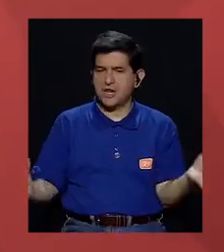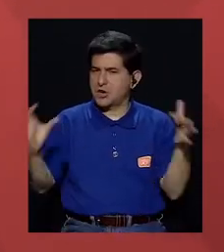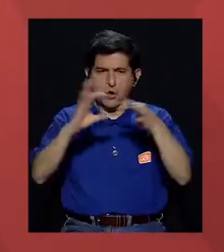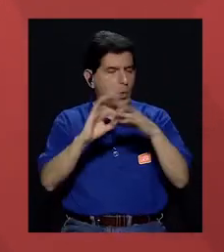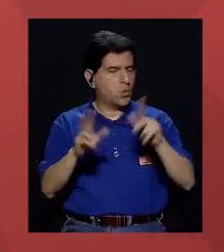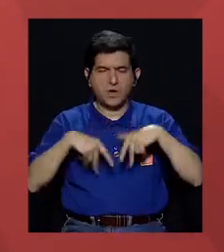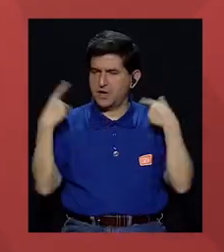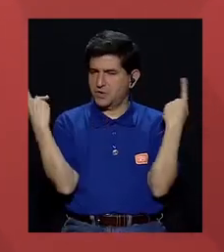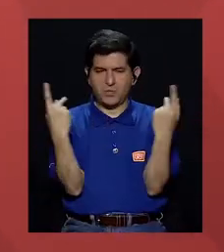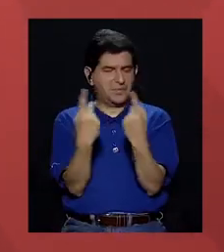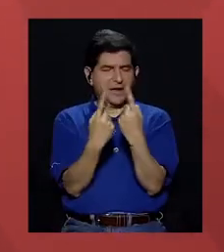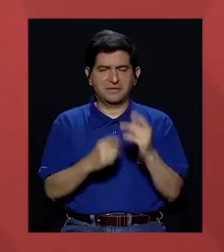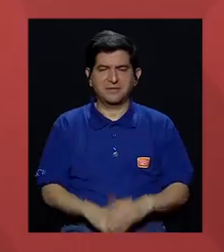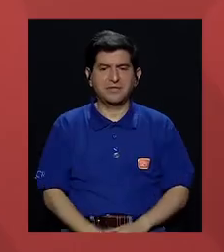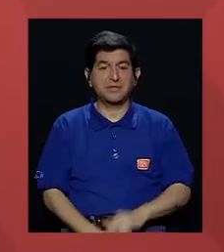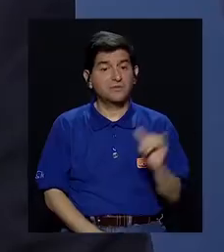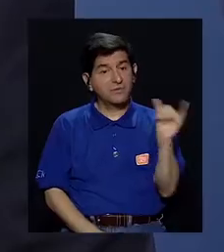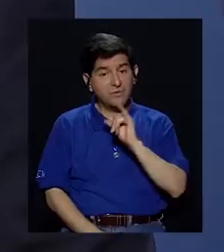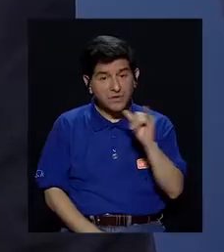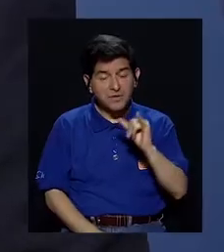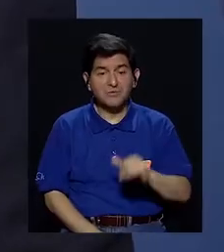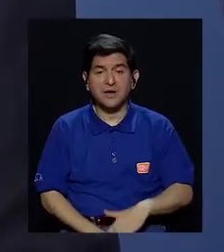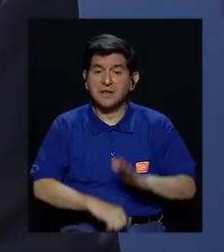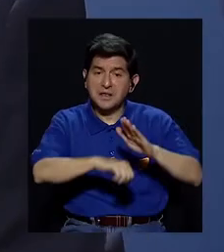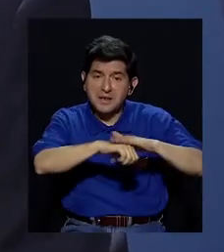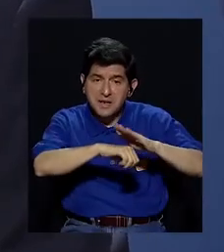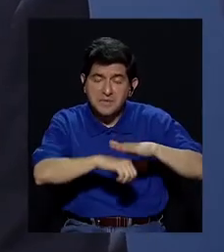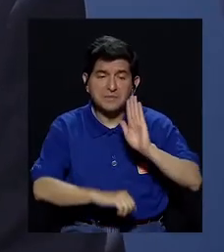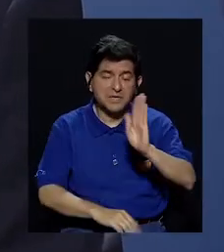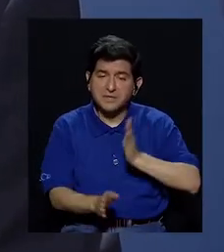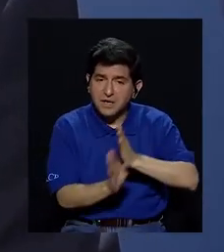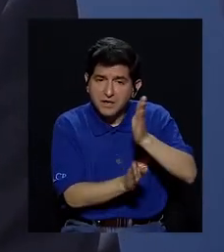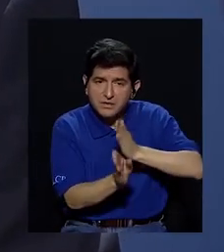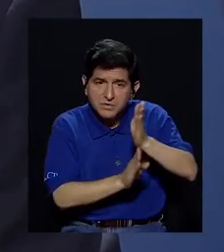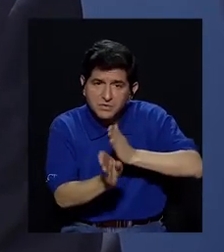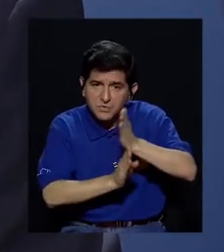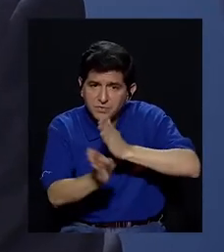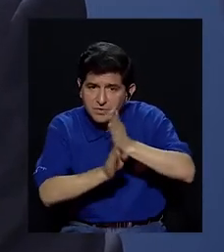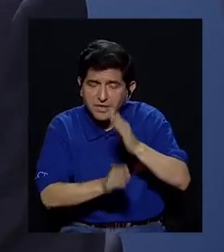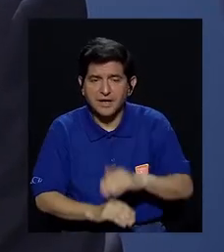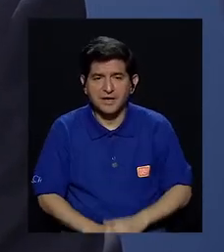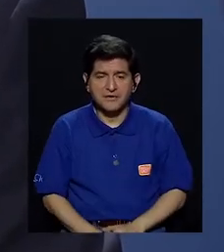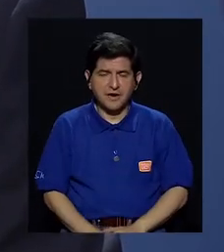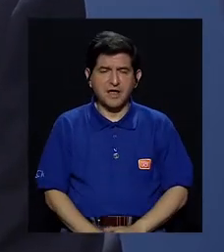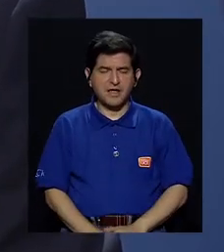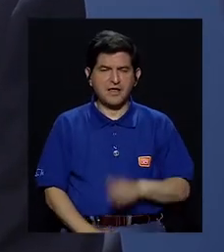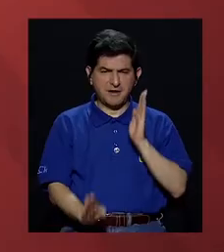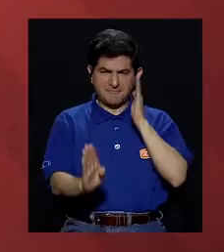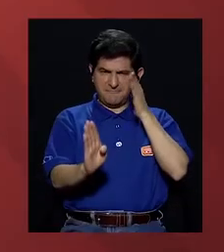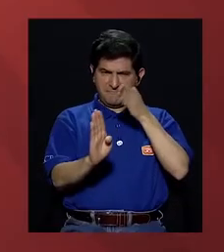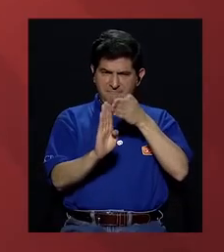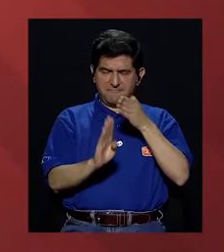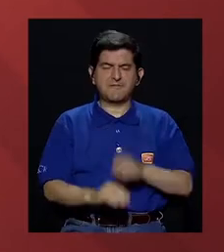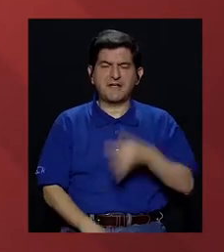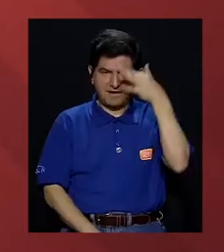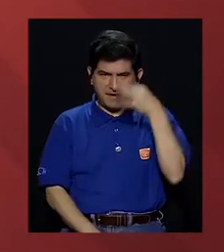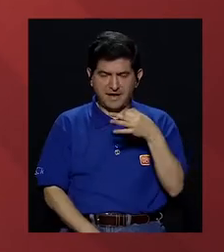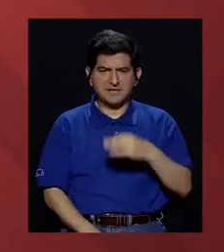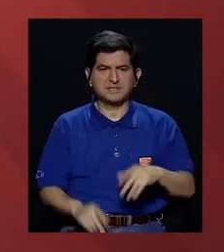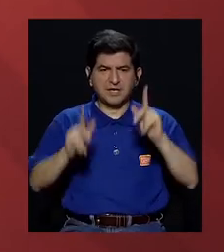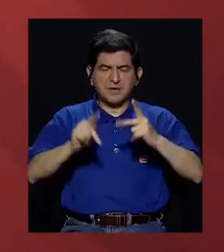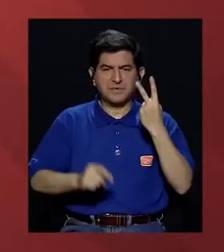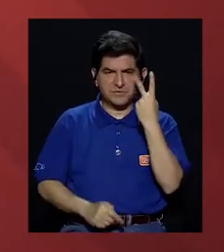estaba vinculado a ningún partido y es el mismo también le hace en su trayectoria un dato más fidedigna para nuestra